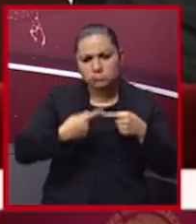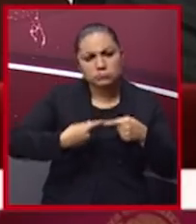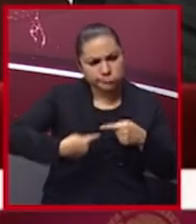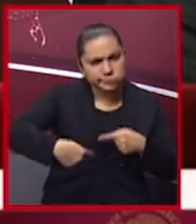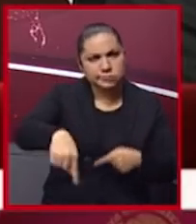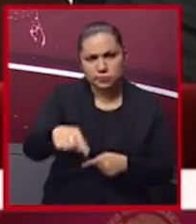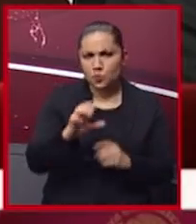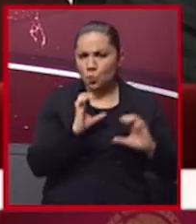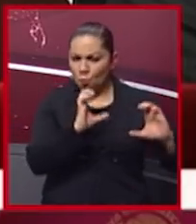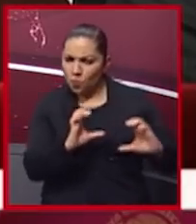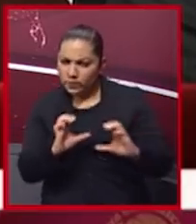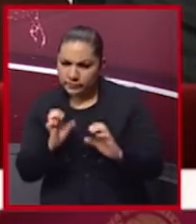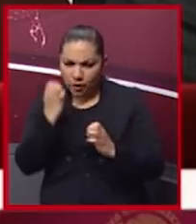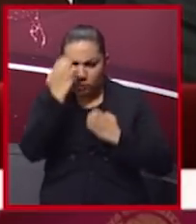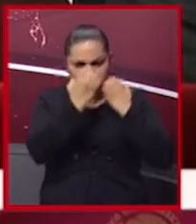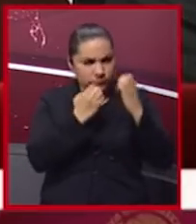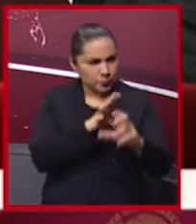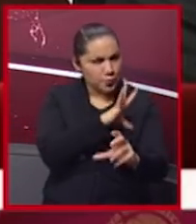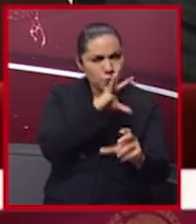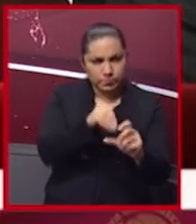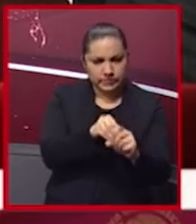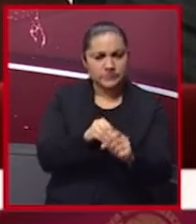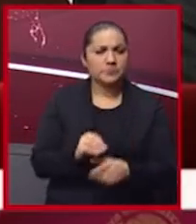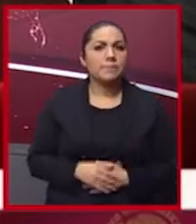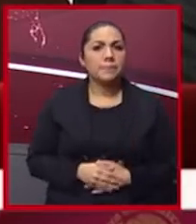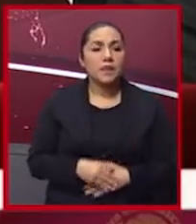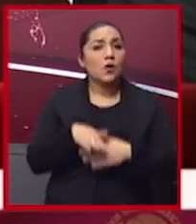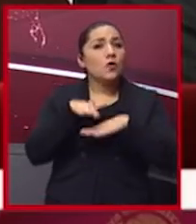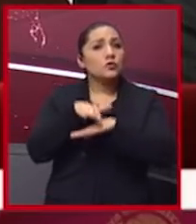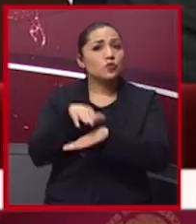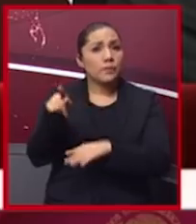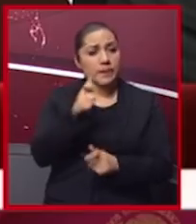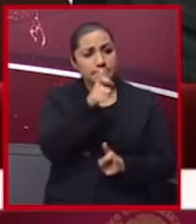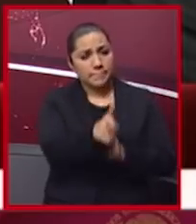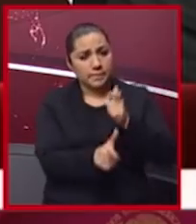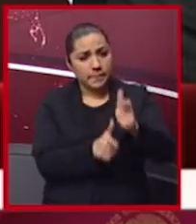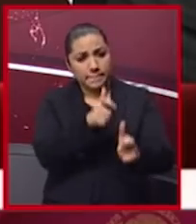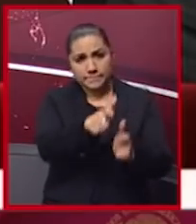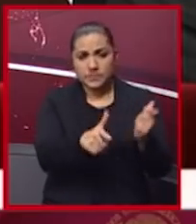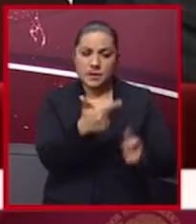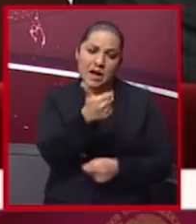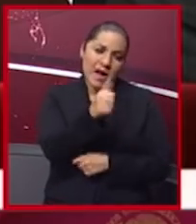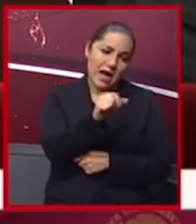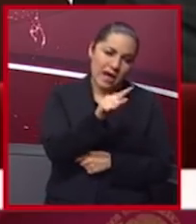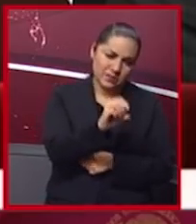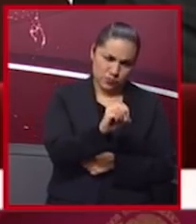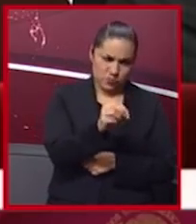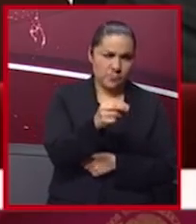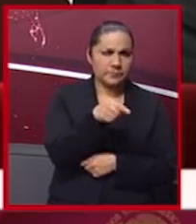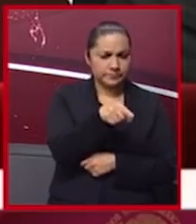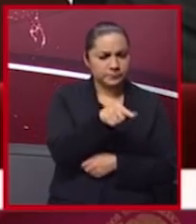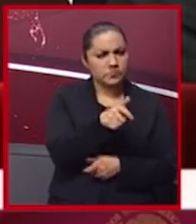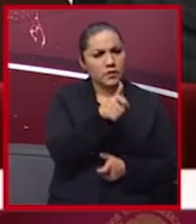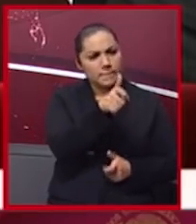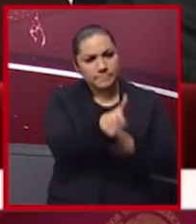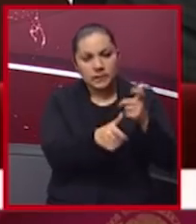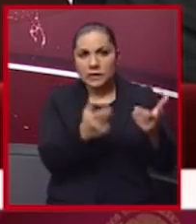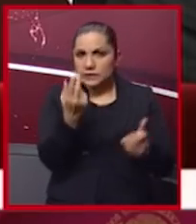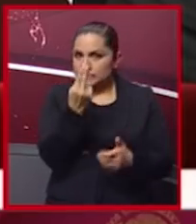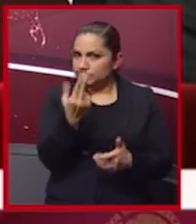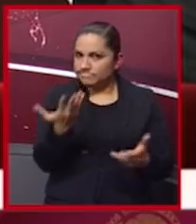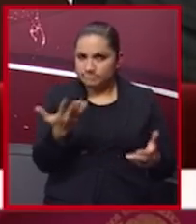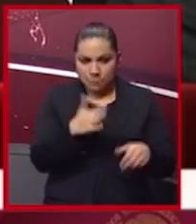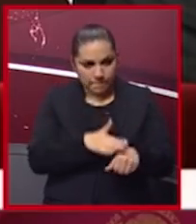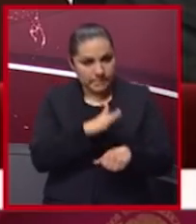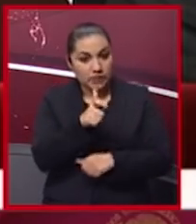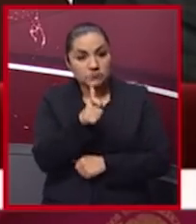Tener, sobre todo en la parte del gasto, una tendencia a un mayor gasto social